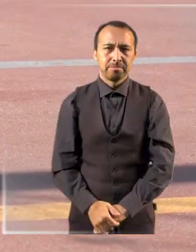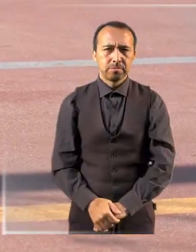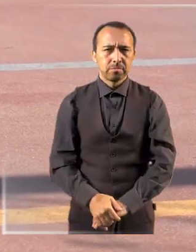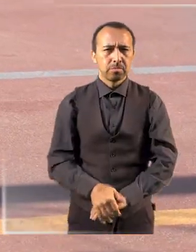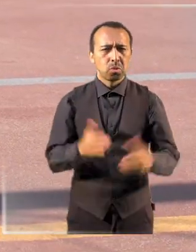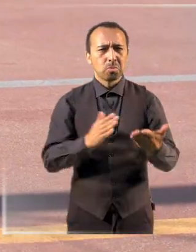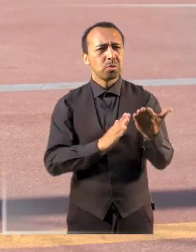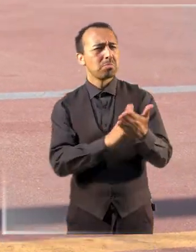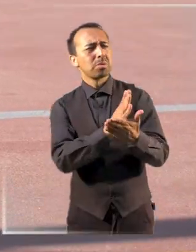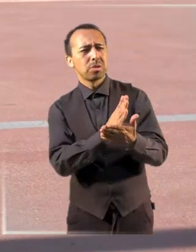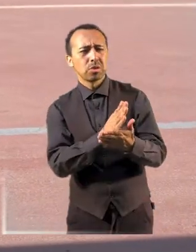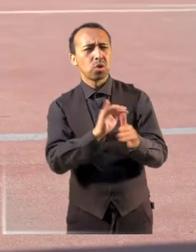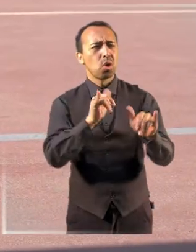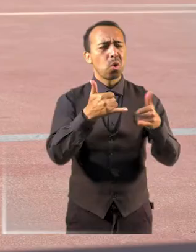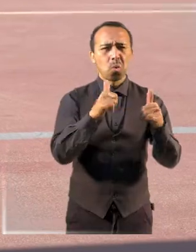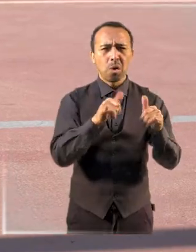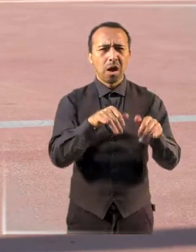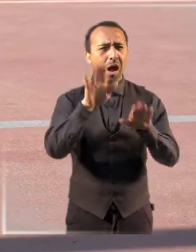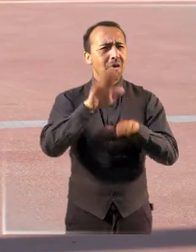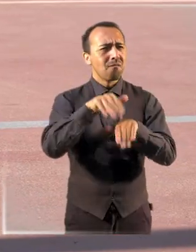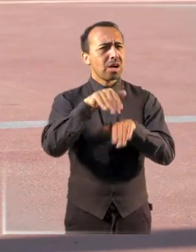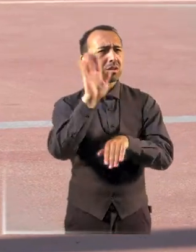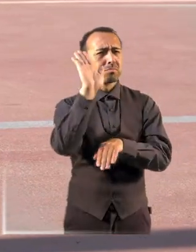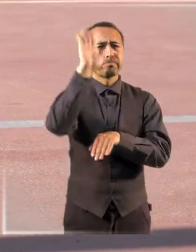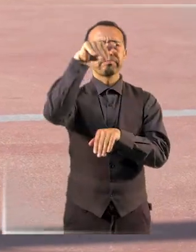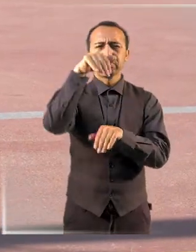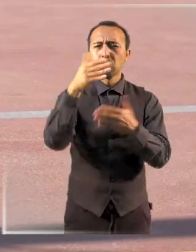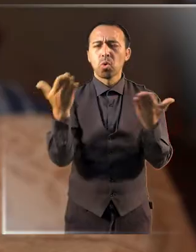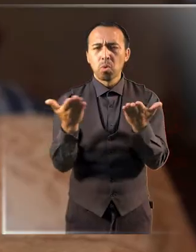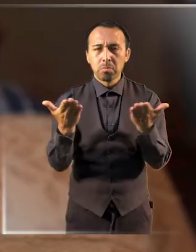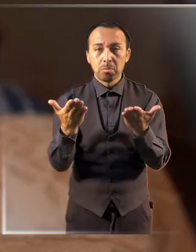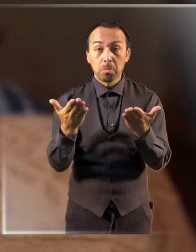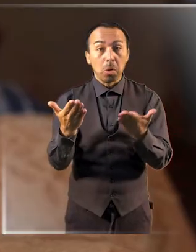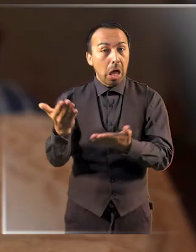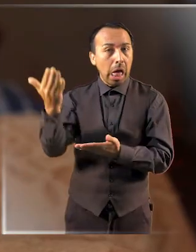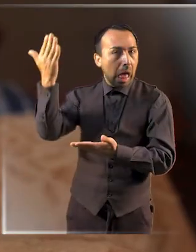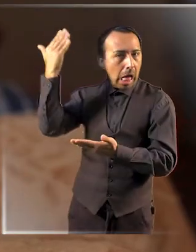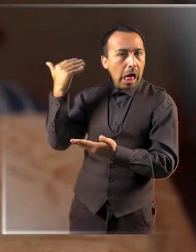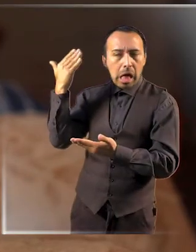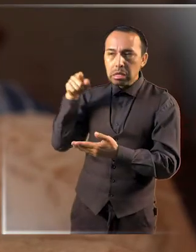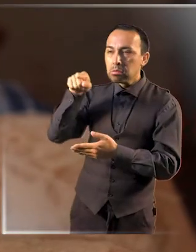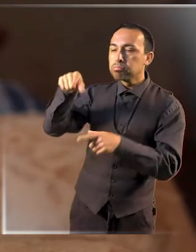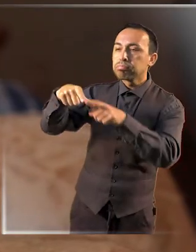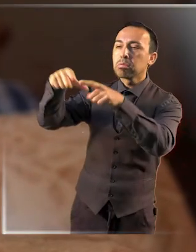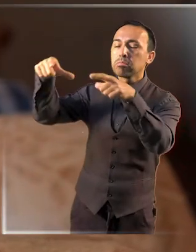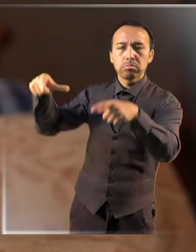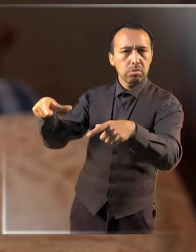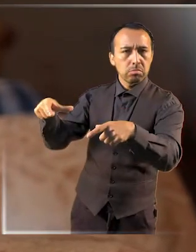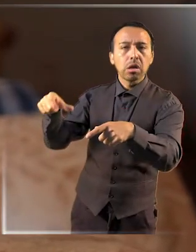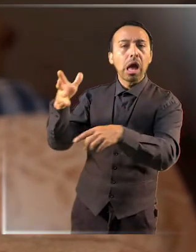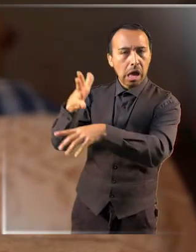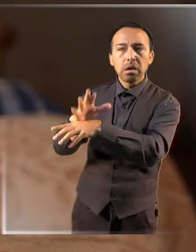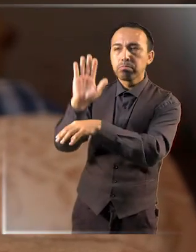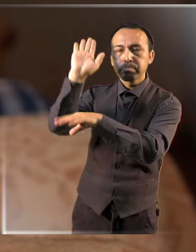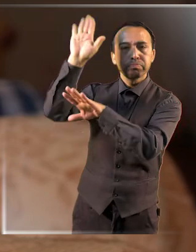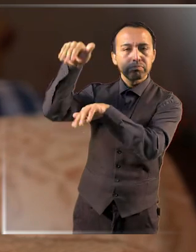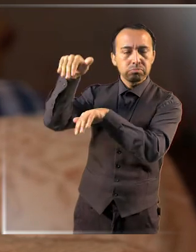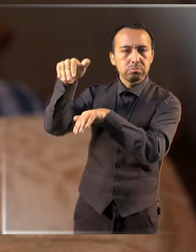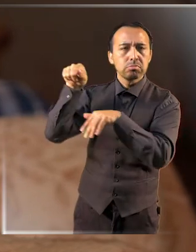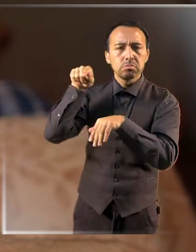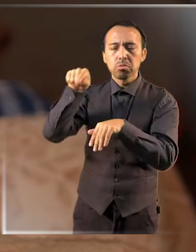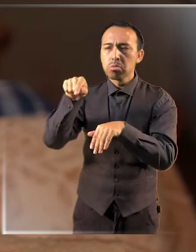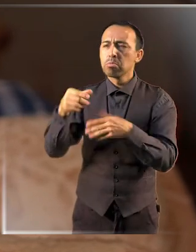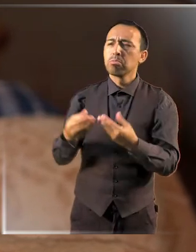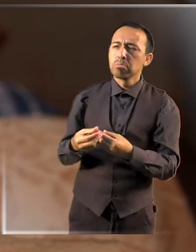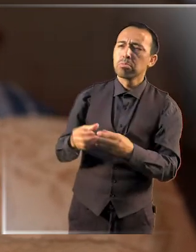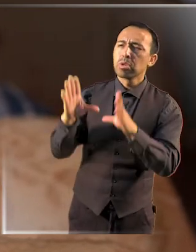cómo empecé a jugar basketball? Porque antes había un taller acá en la cancha la